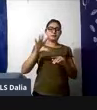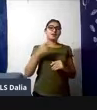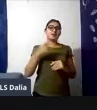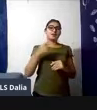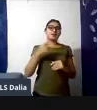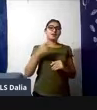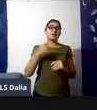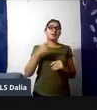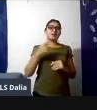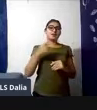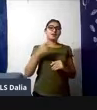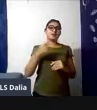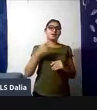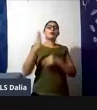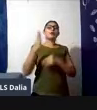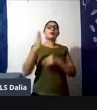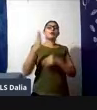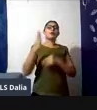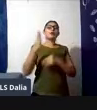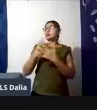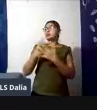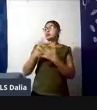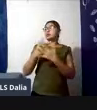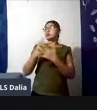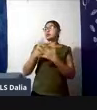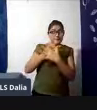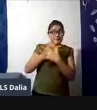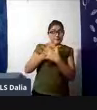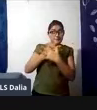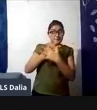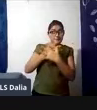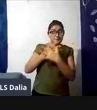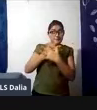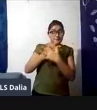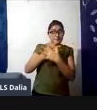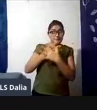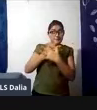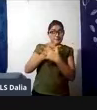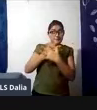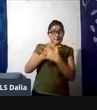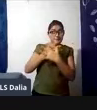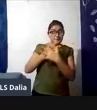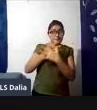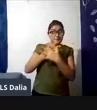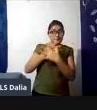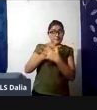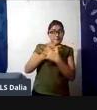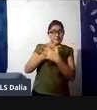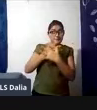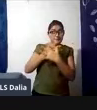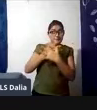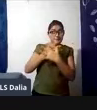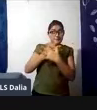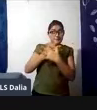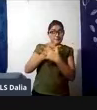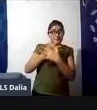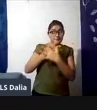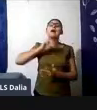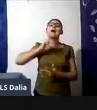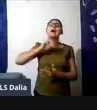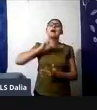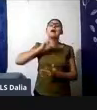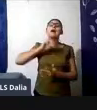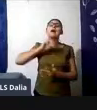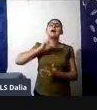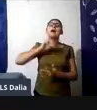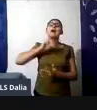dice, Mariana, ella iba en sexto de primaria y él en primero de secundaria. Y pensaba que le gustaba, que la quería. Tenía